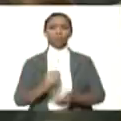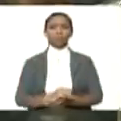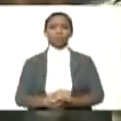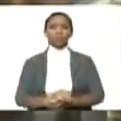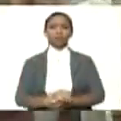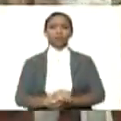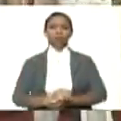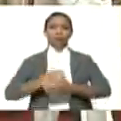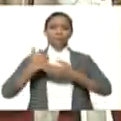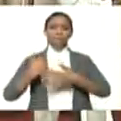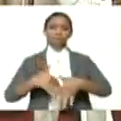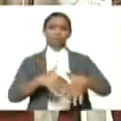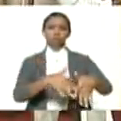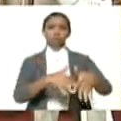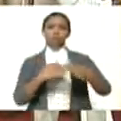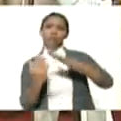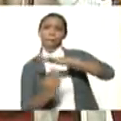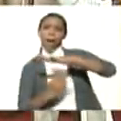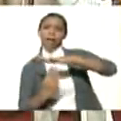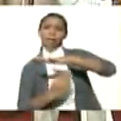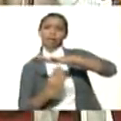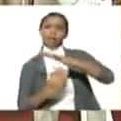como militante de base,